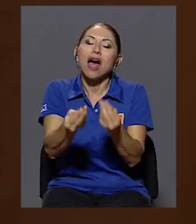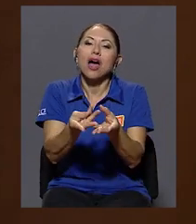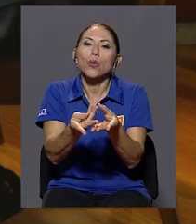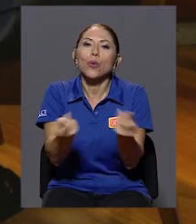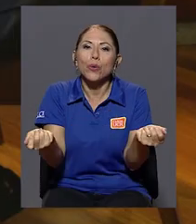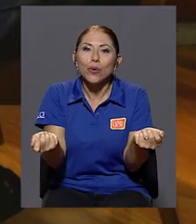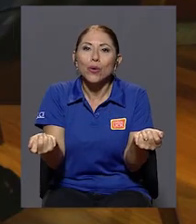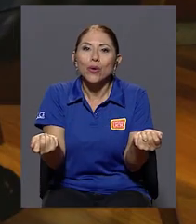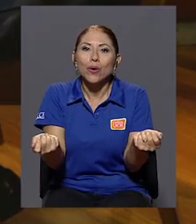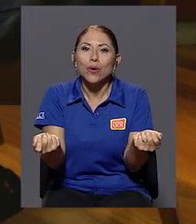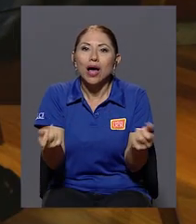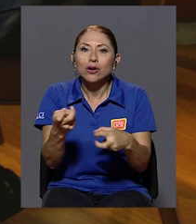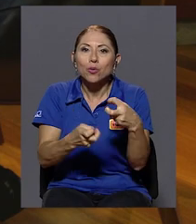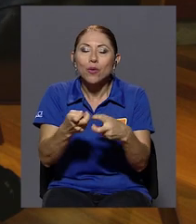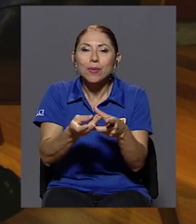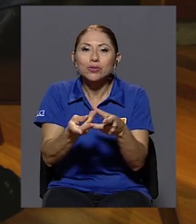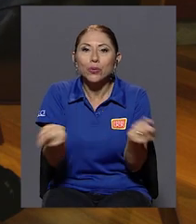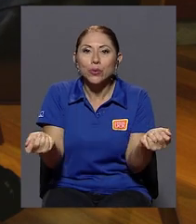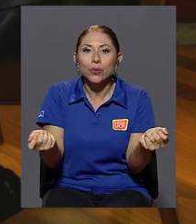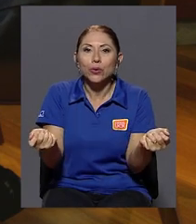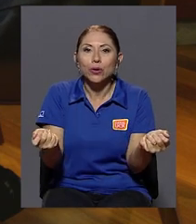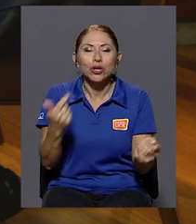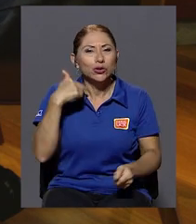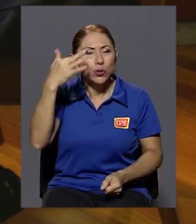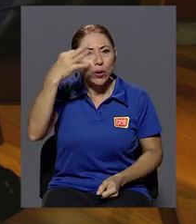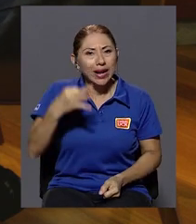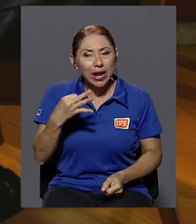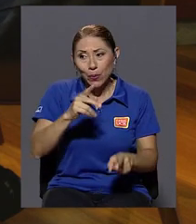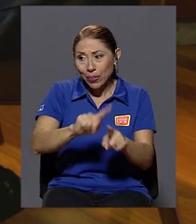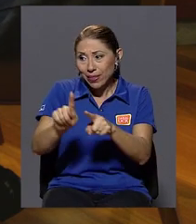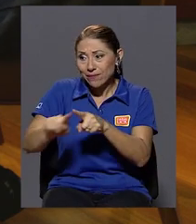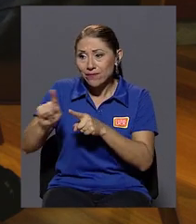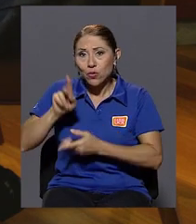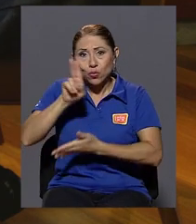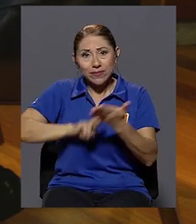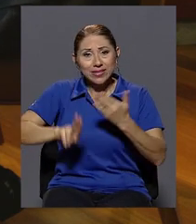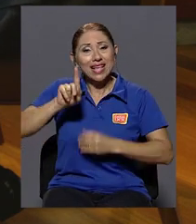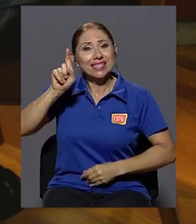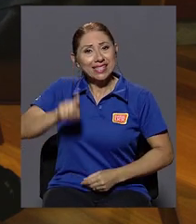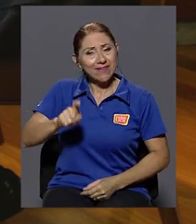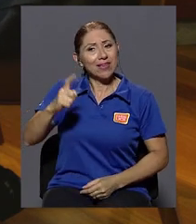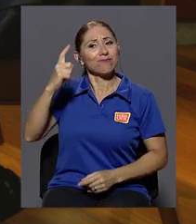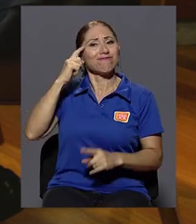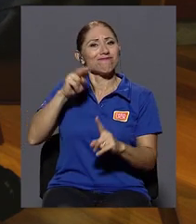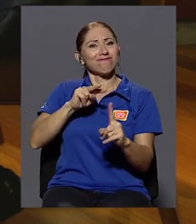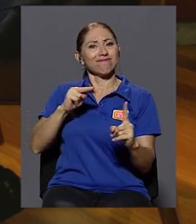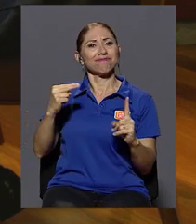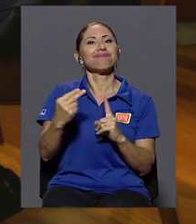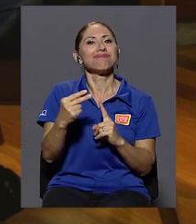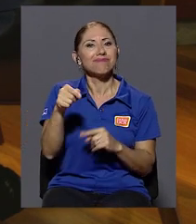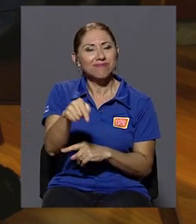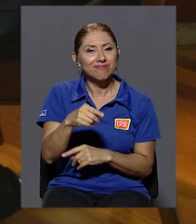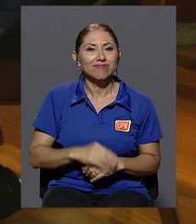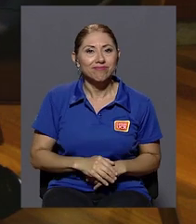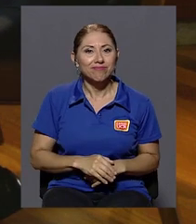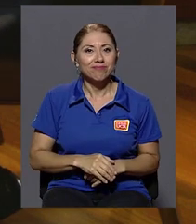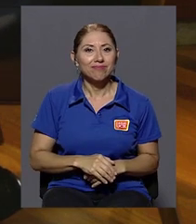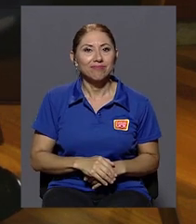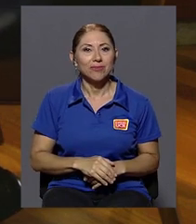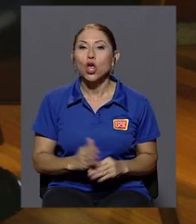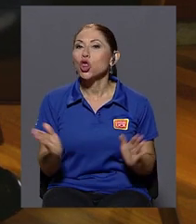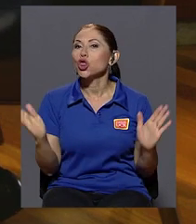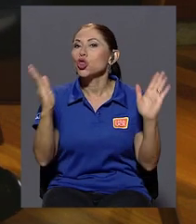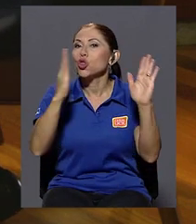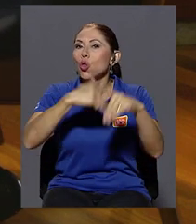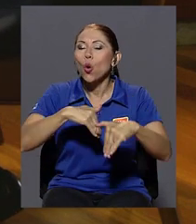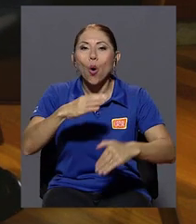soluciones reales a los problemas. Y yo creo que las universidades tienen que plantearse esta mirada hacia